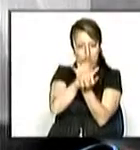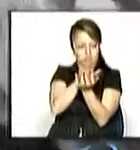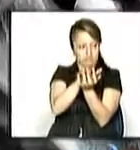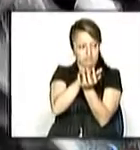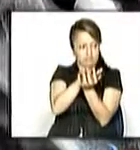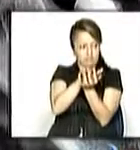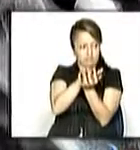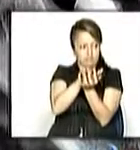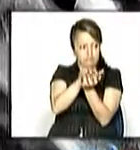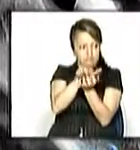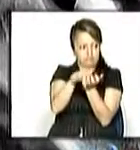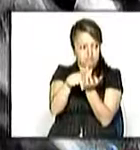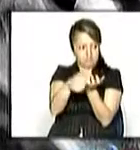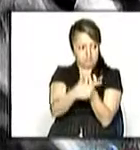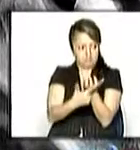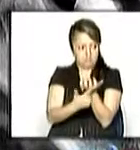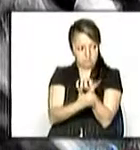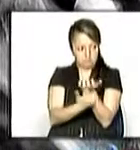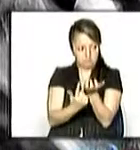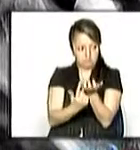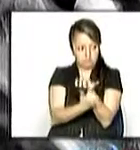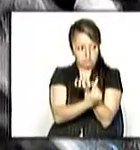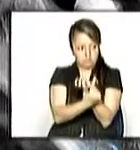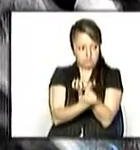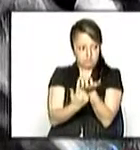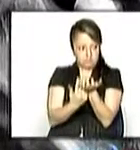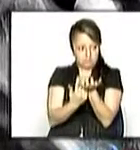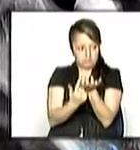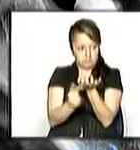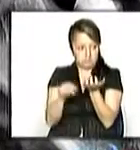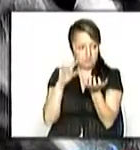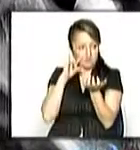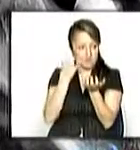una zonita de cicatrización o parecía un resto radicular,